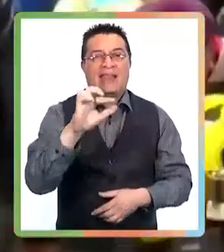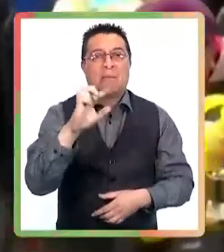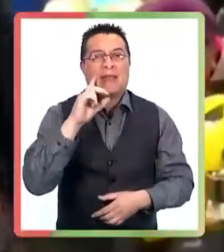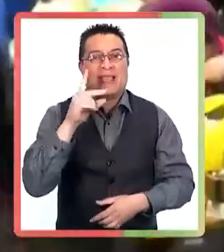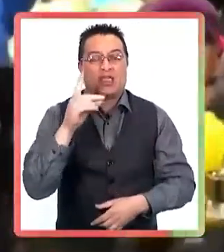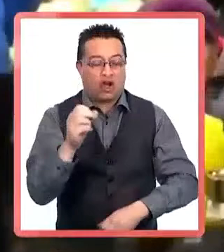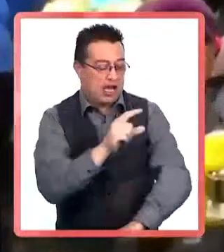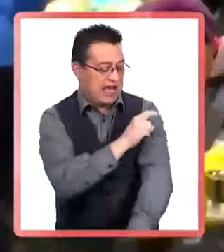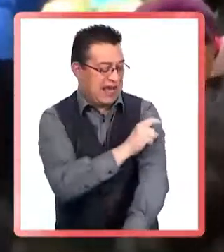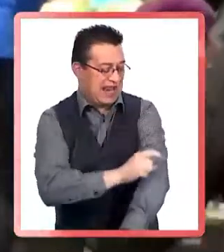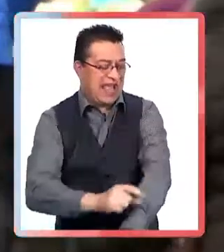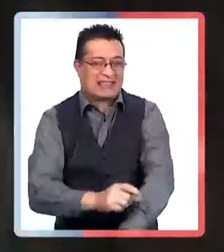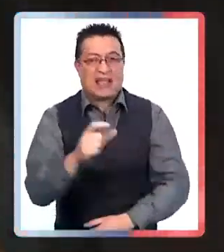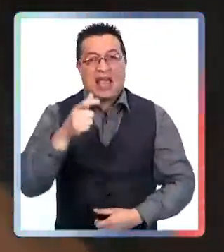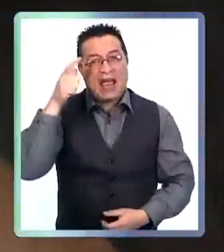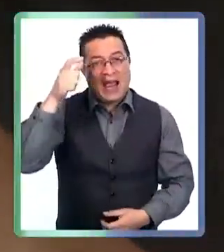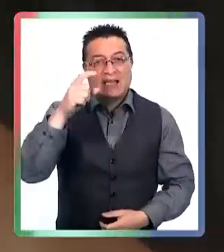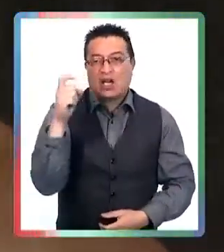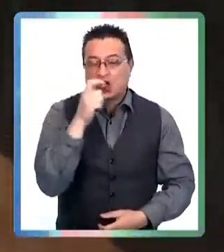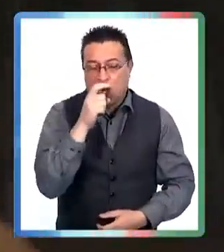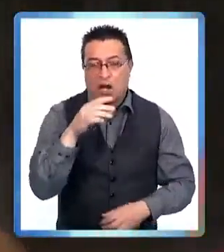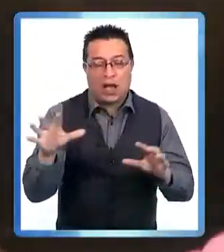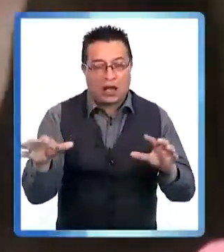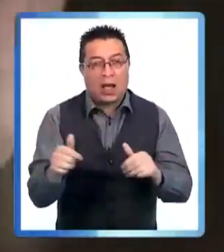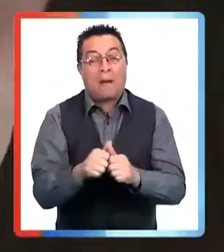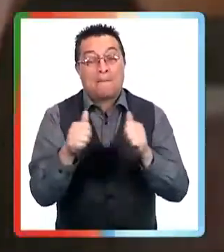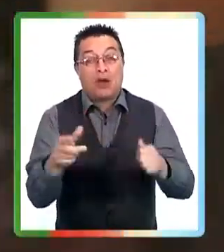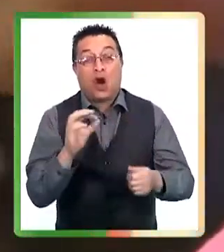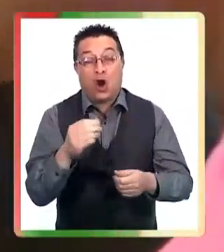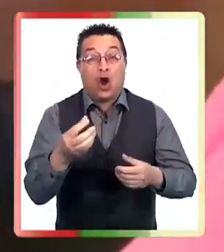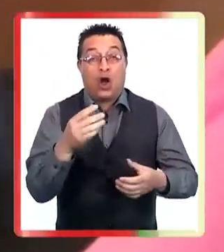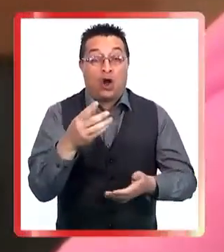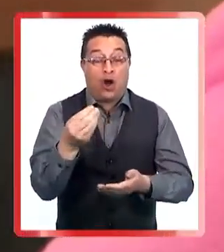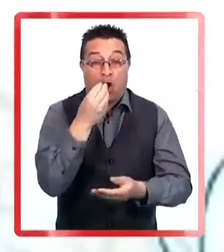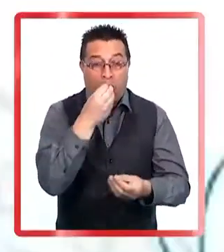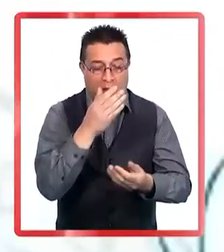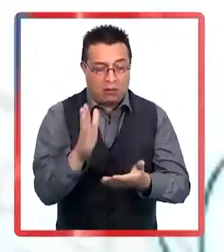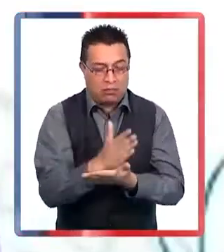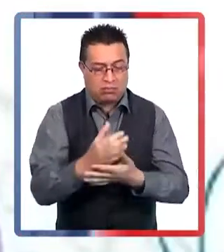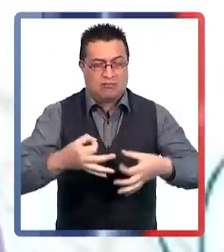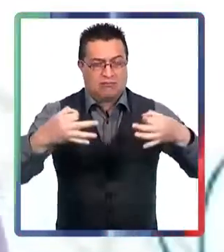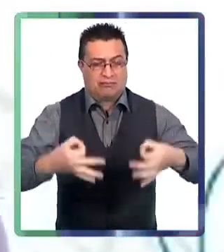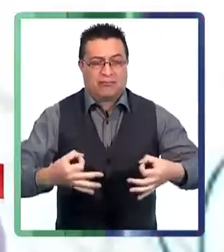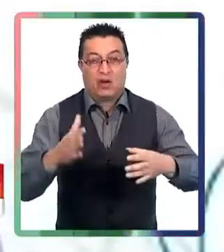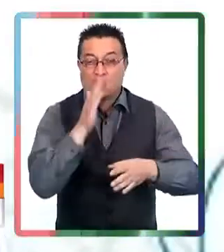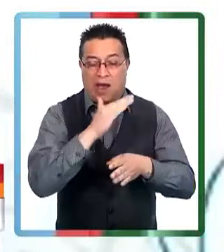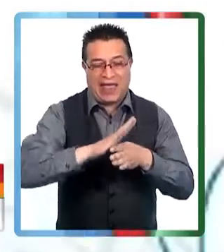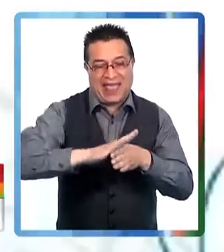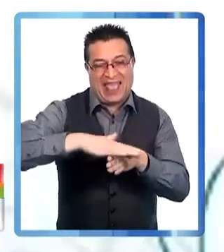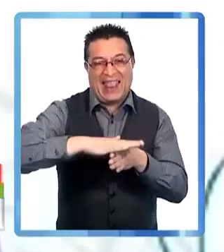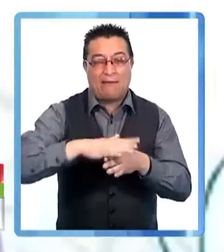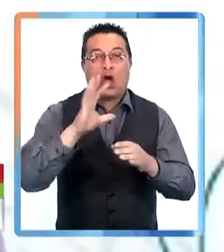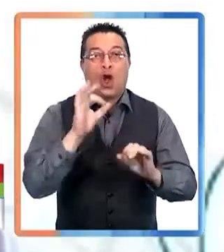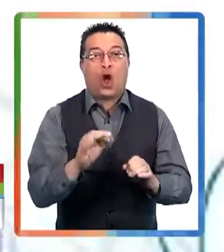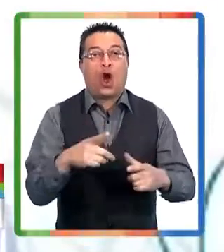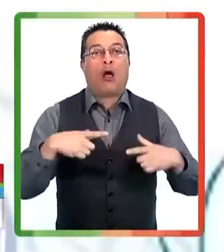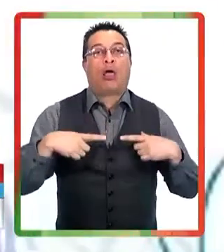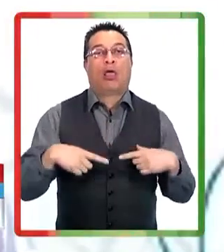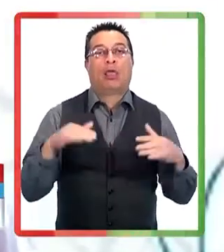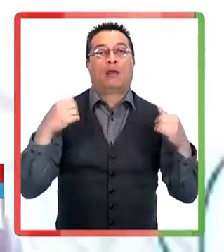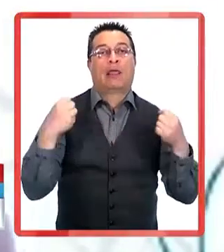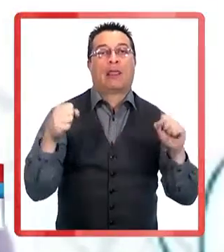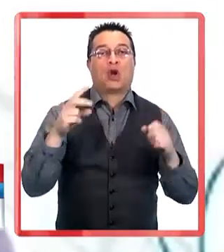en lípidos, en grasa y en carnes rojas, o una dieta, ¿no es cierto?, que no está balanceada, o sedentarismo,